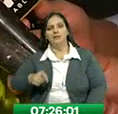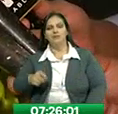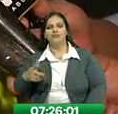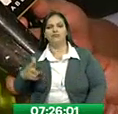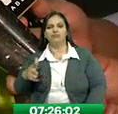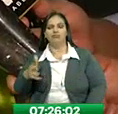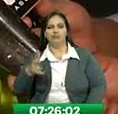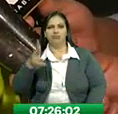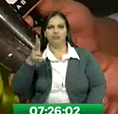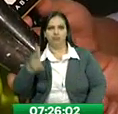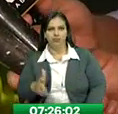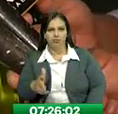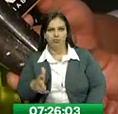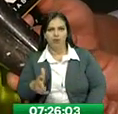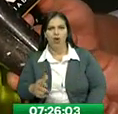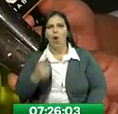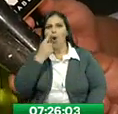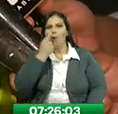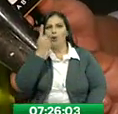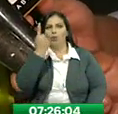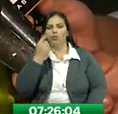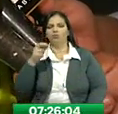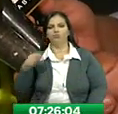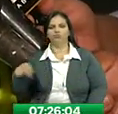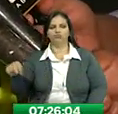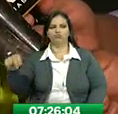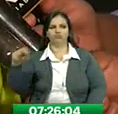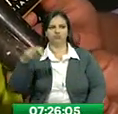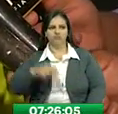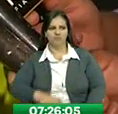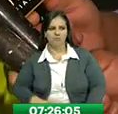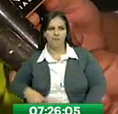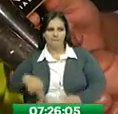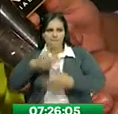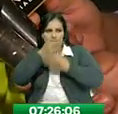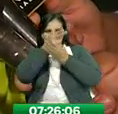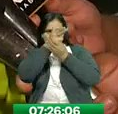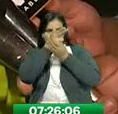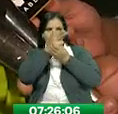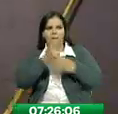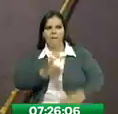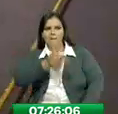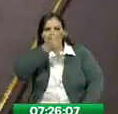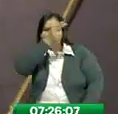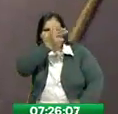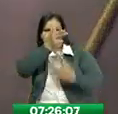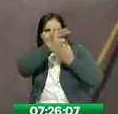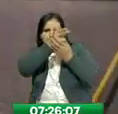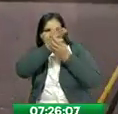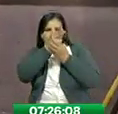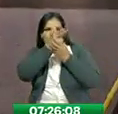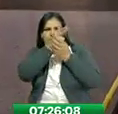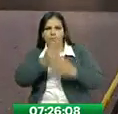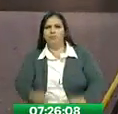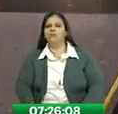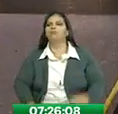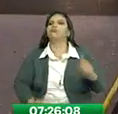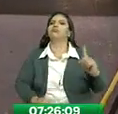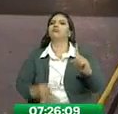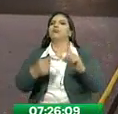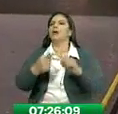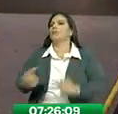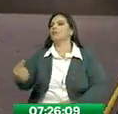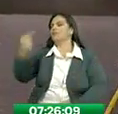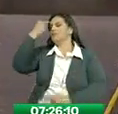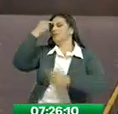de proyectil, de arma de fuego. Se encuentra tres indicios balísticos y criminalística realiza la fijación